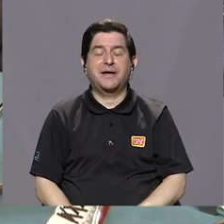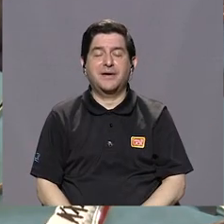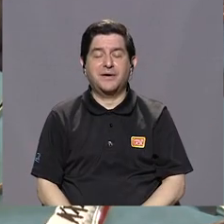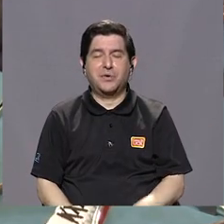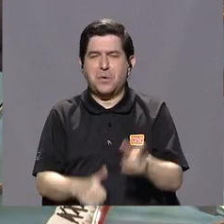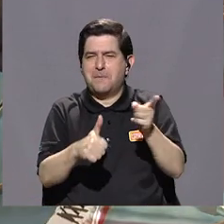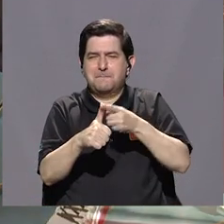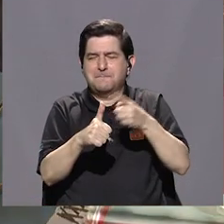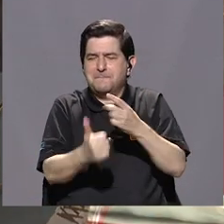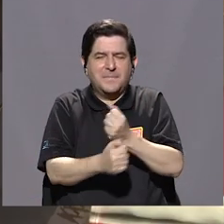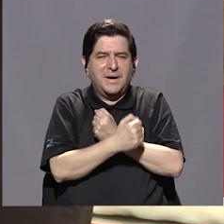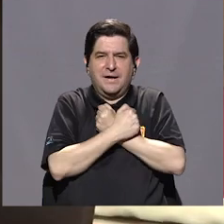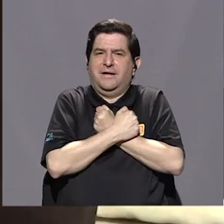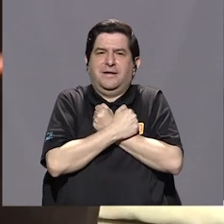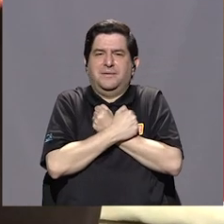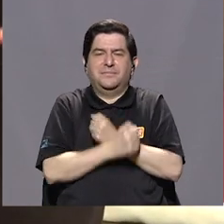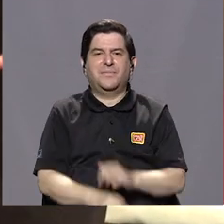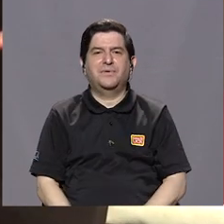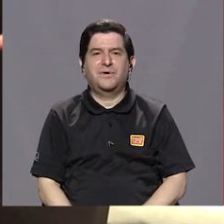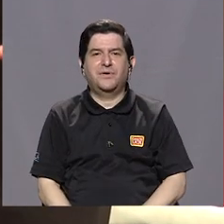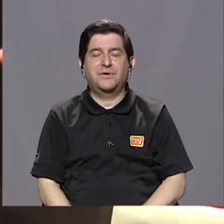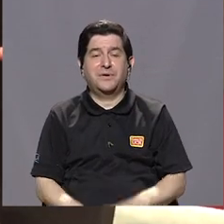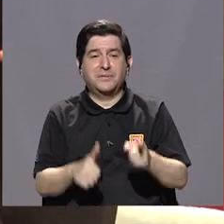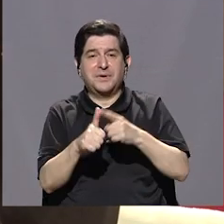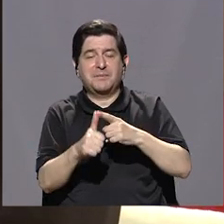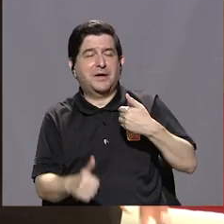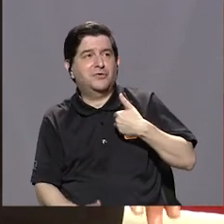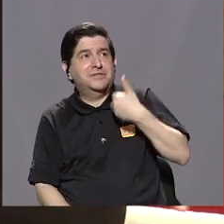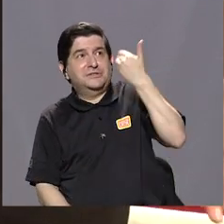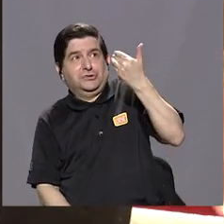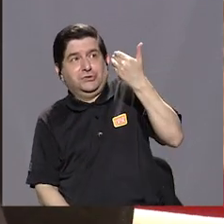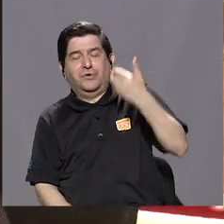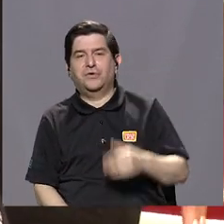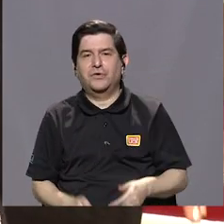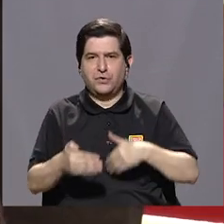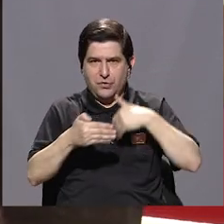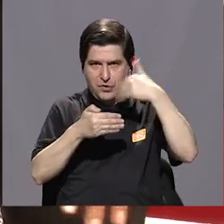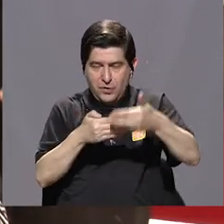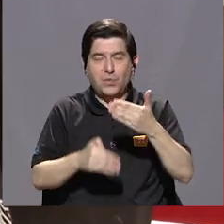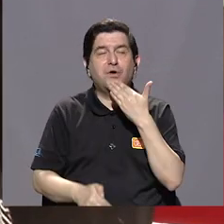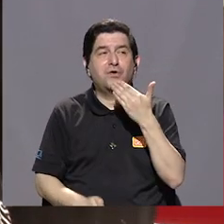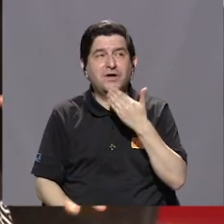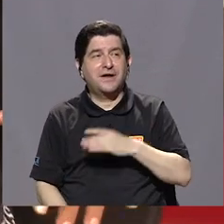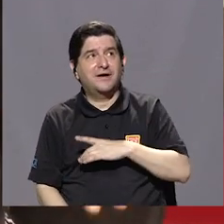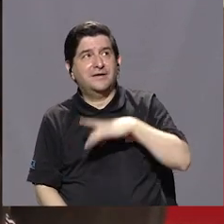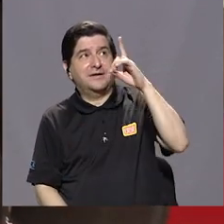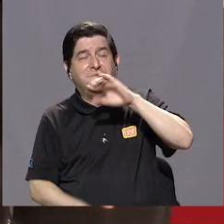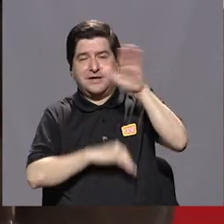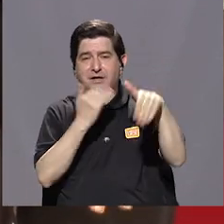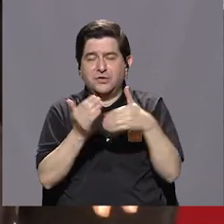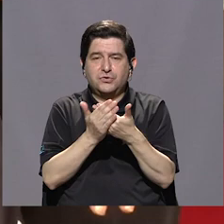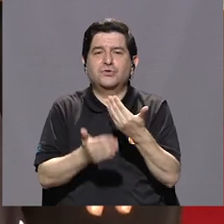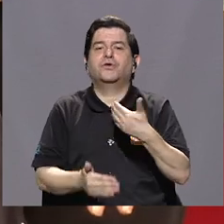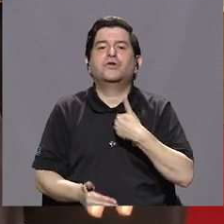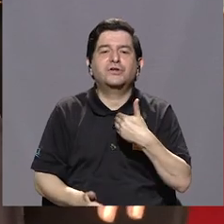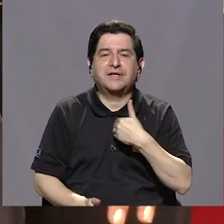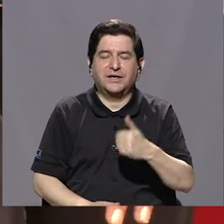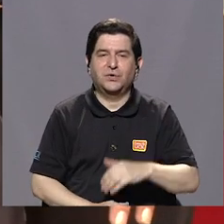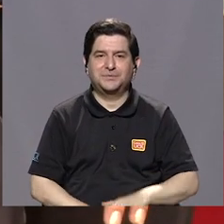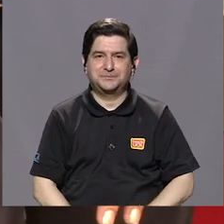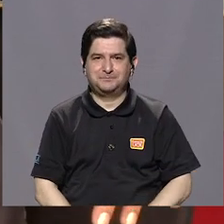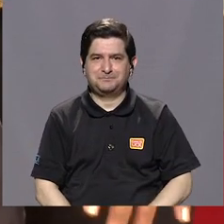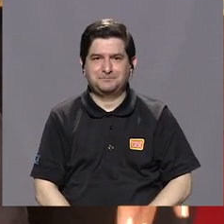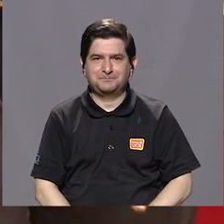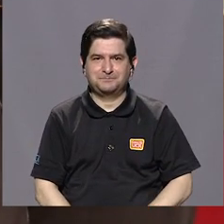es mi Señor primero, y después, porque gracias a Él tengo todo lo demás.